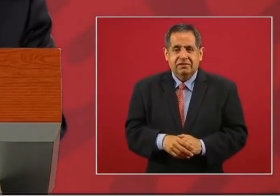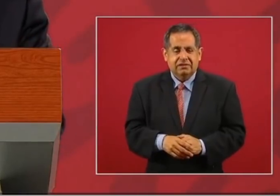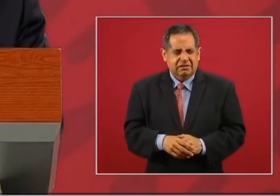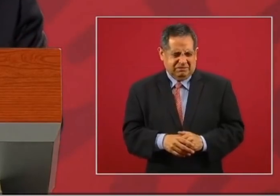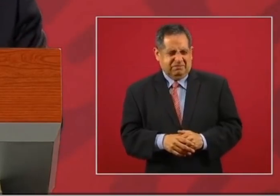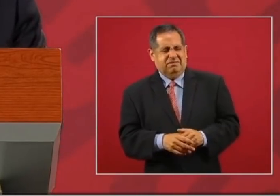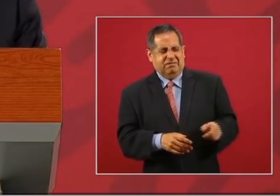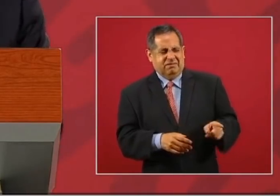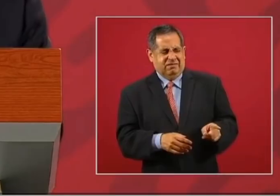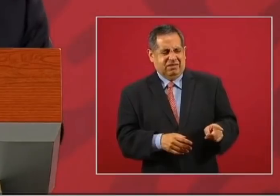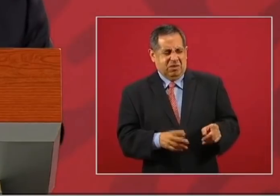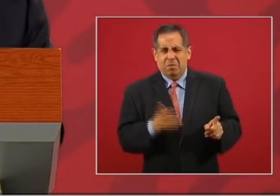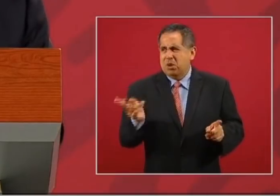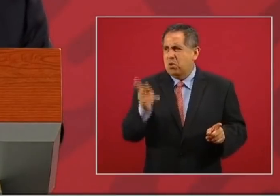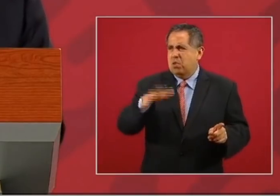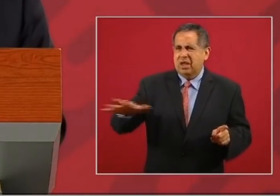¿Cómo?